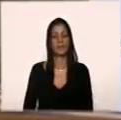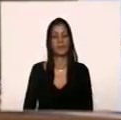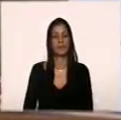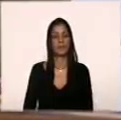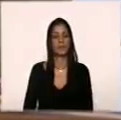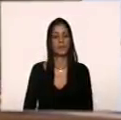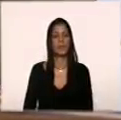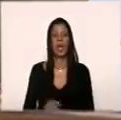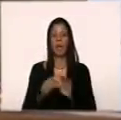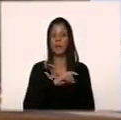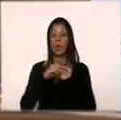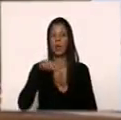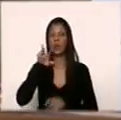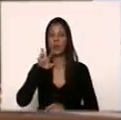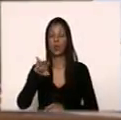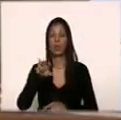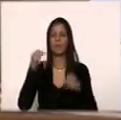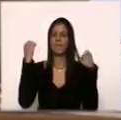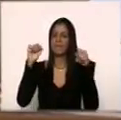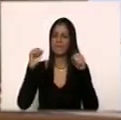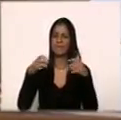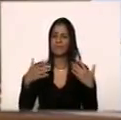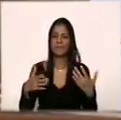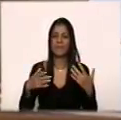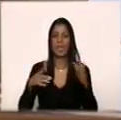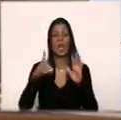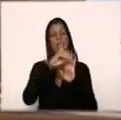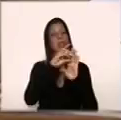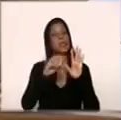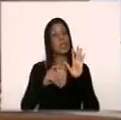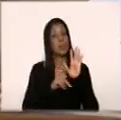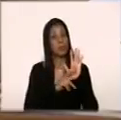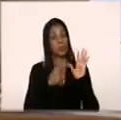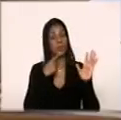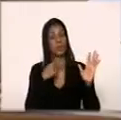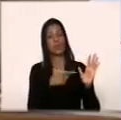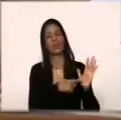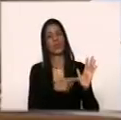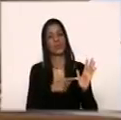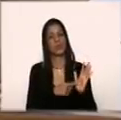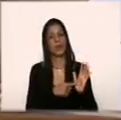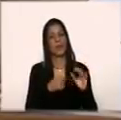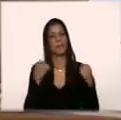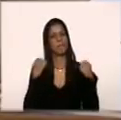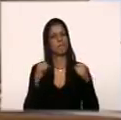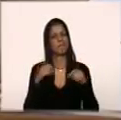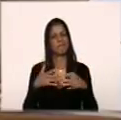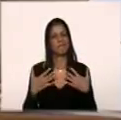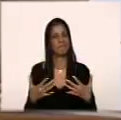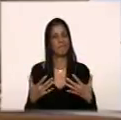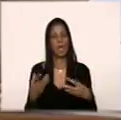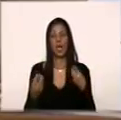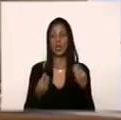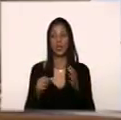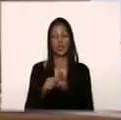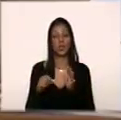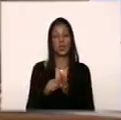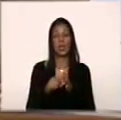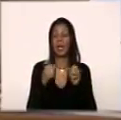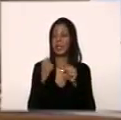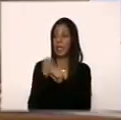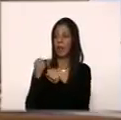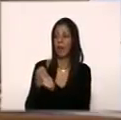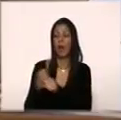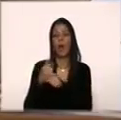ámbito de aplicación. Las disposiciones de la presente ley constitucional son aplicables a las entidades de trabajo